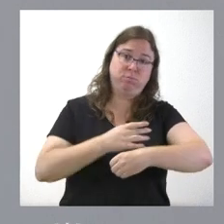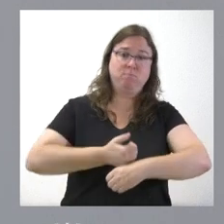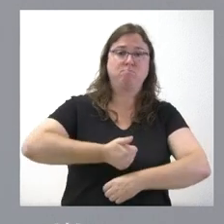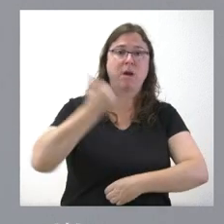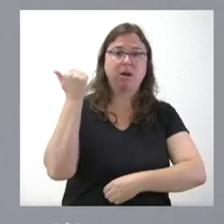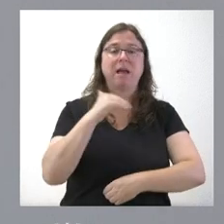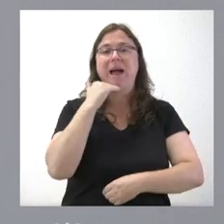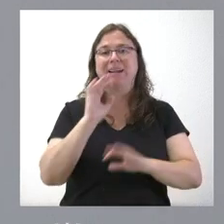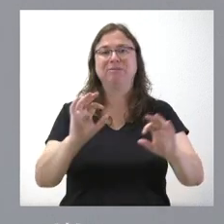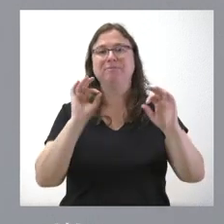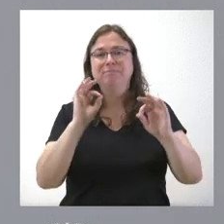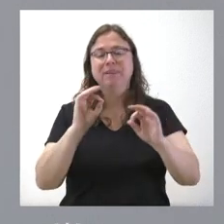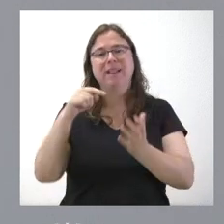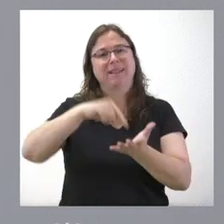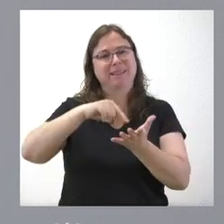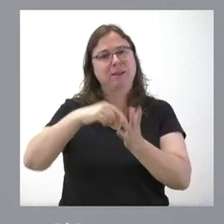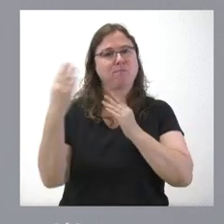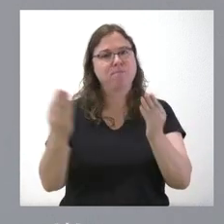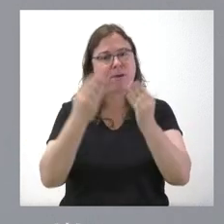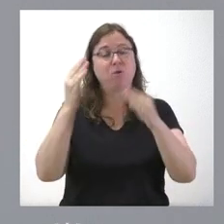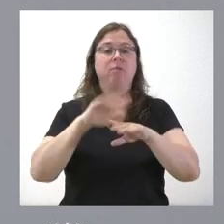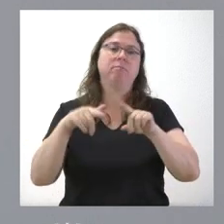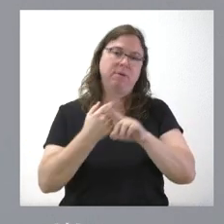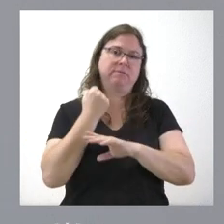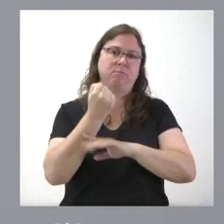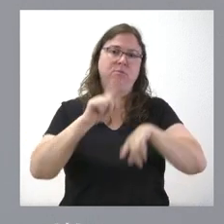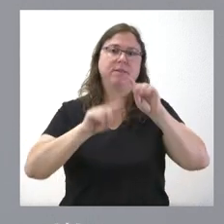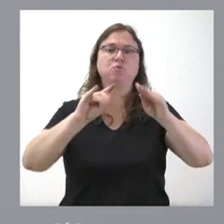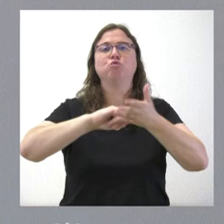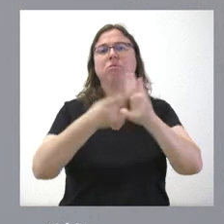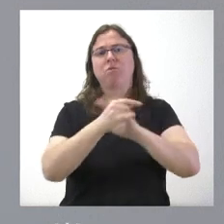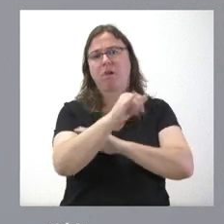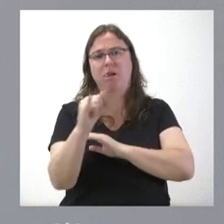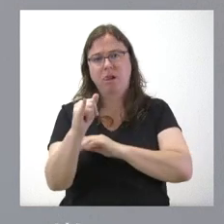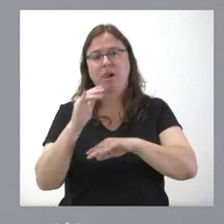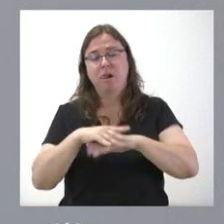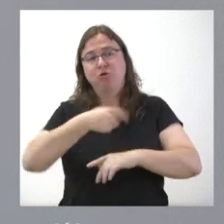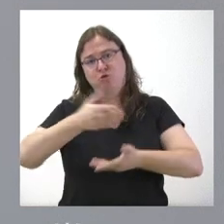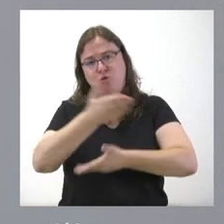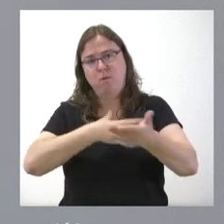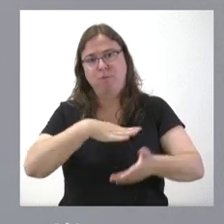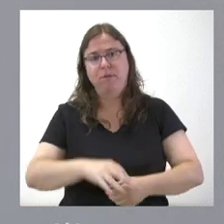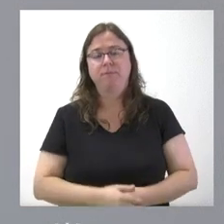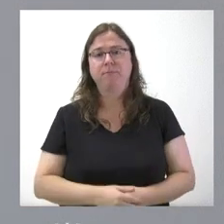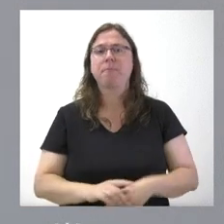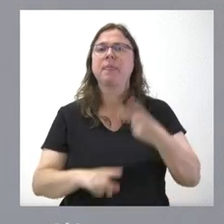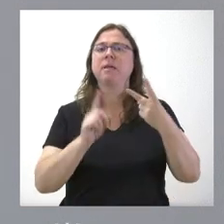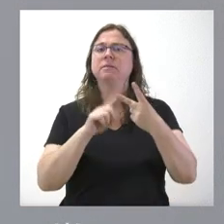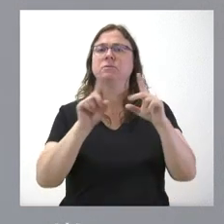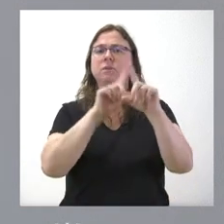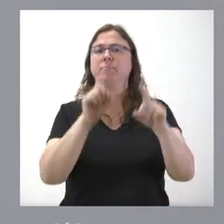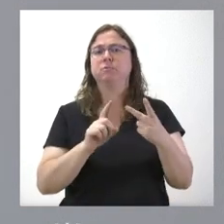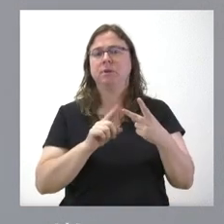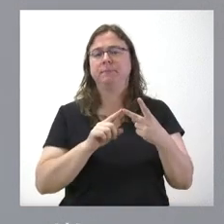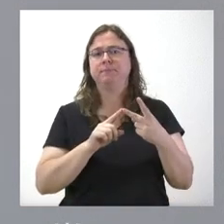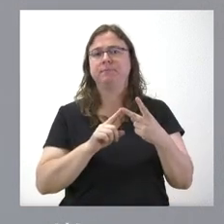alguna de estas Fuentes tributarias además de los apoyos en función de proyectos que puedan tener con los que podamos colaborar y la siguiente cuestión